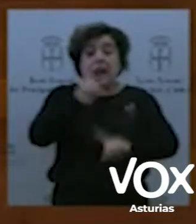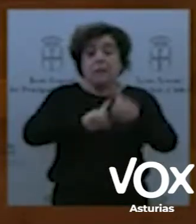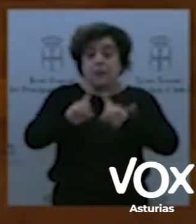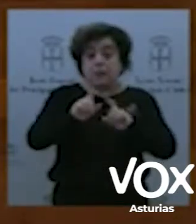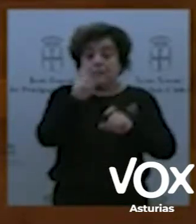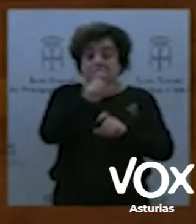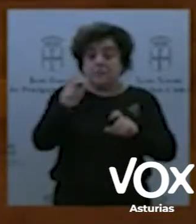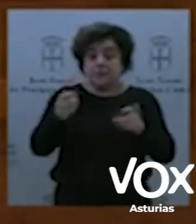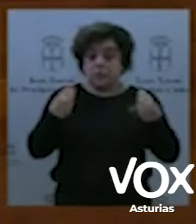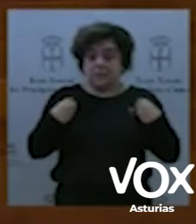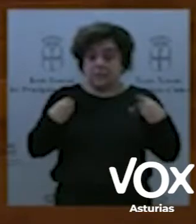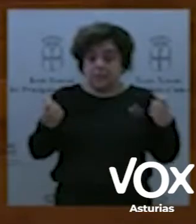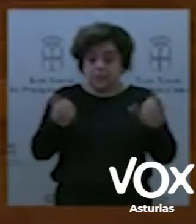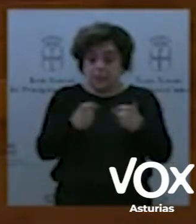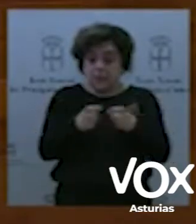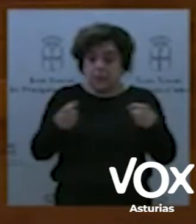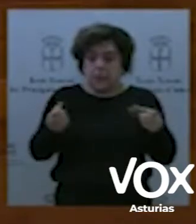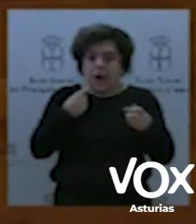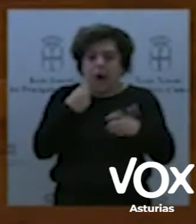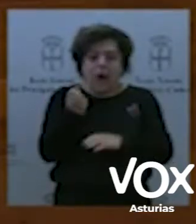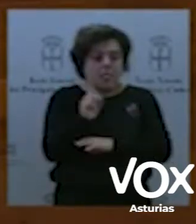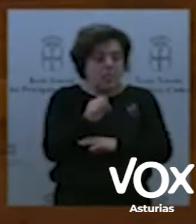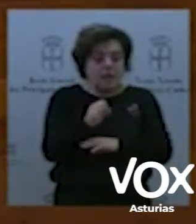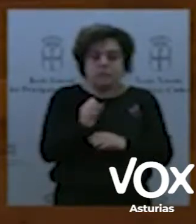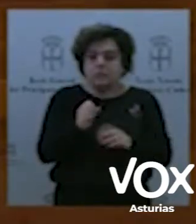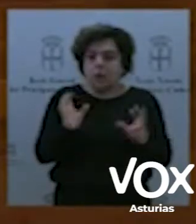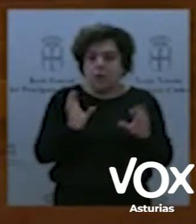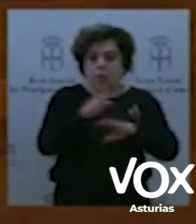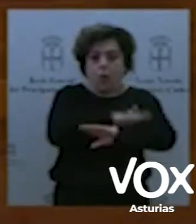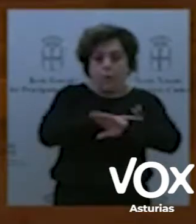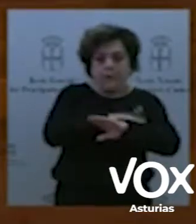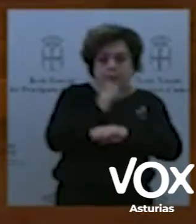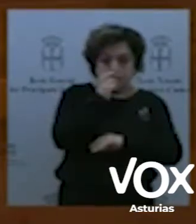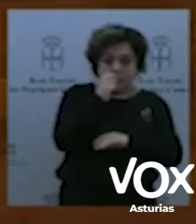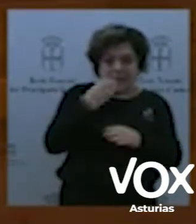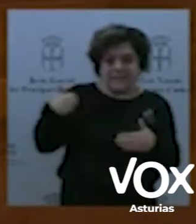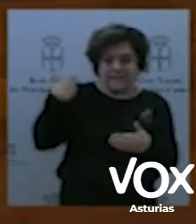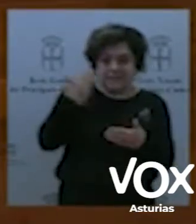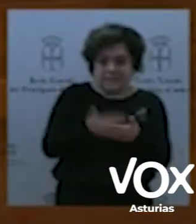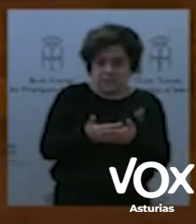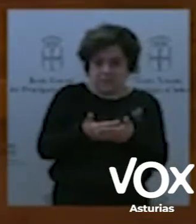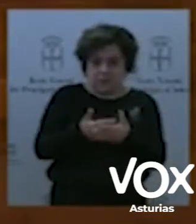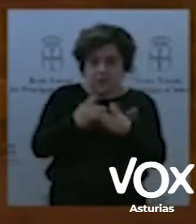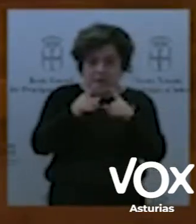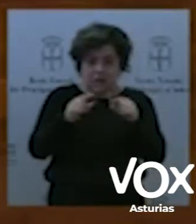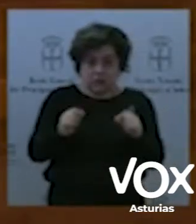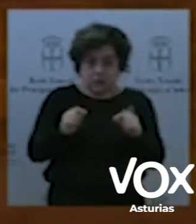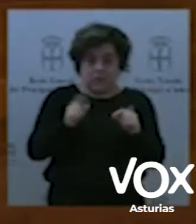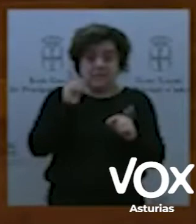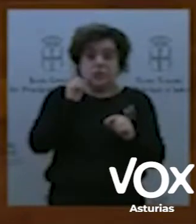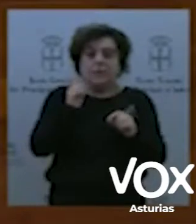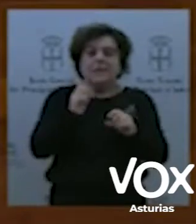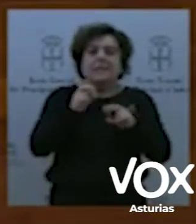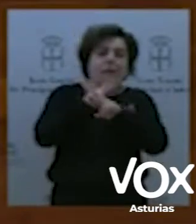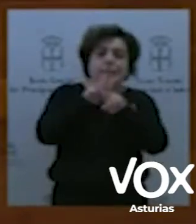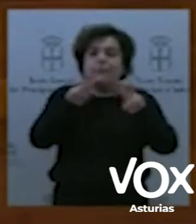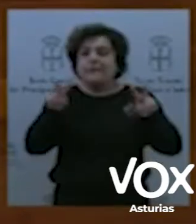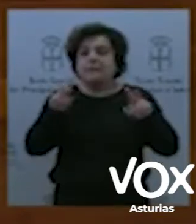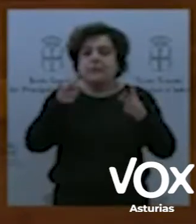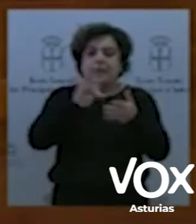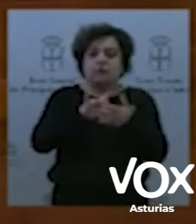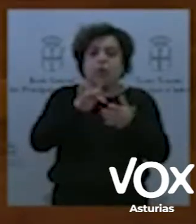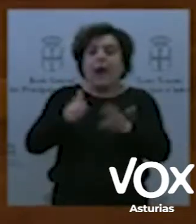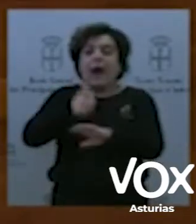gobiernos socialistas asturianos. Solo le han dado visibilidad cuando a sus jefes de Madrid les interesó. Y así fue como el